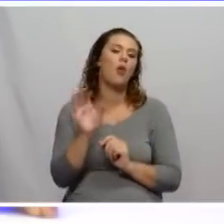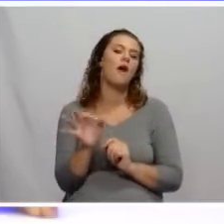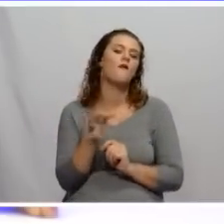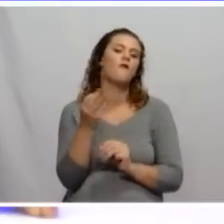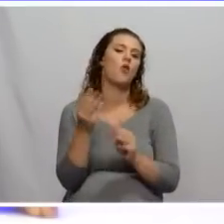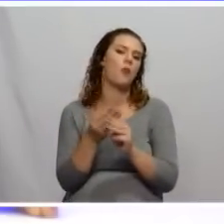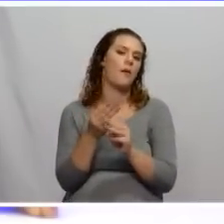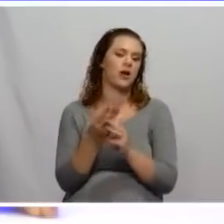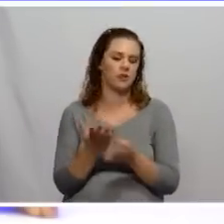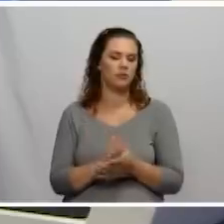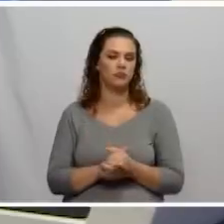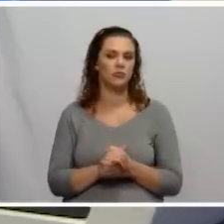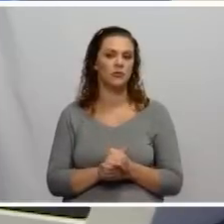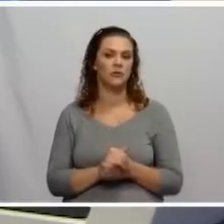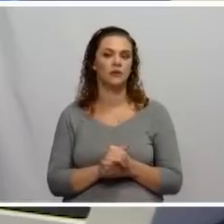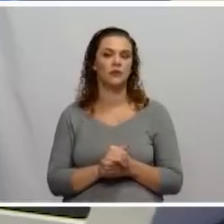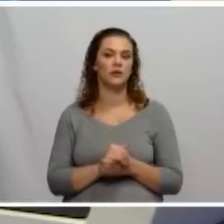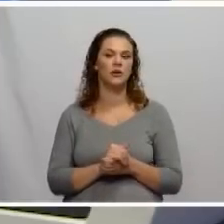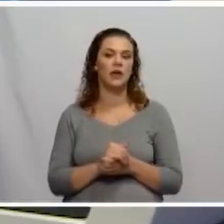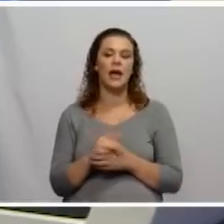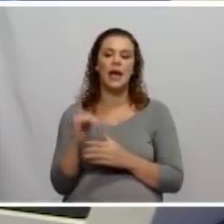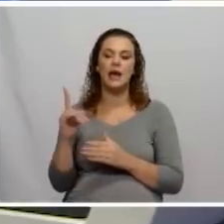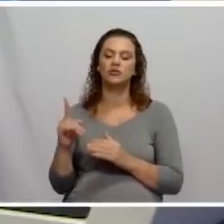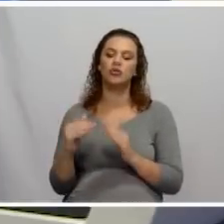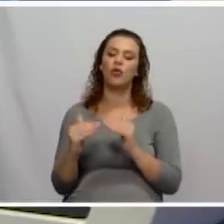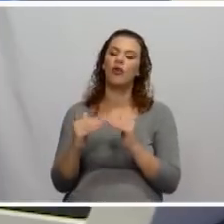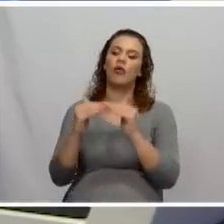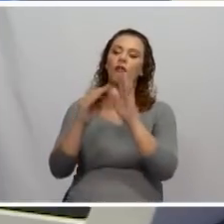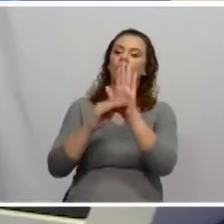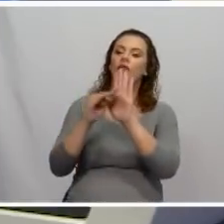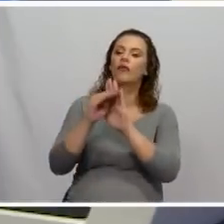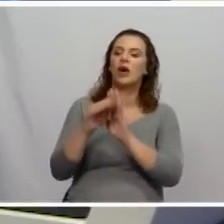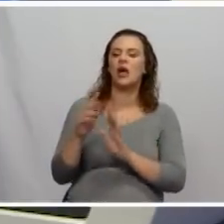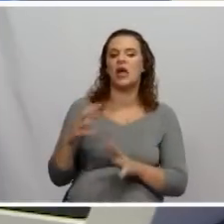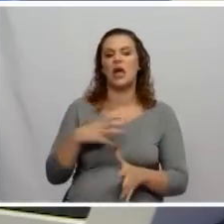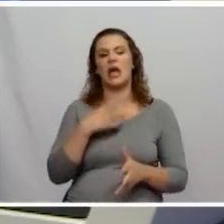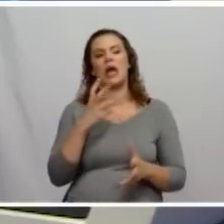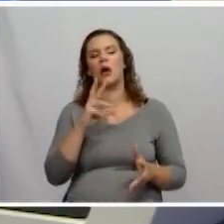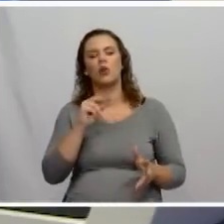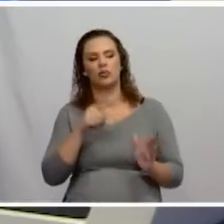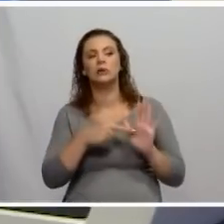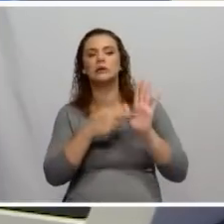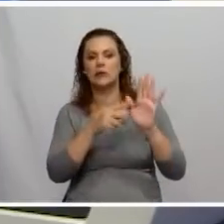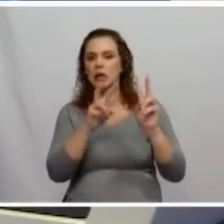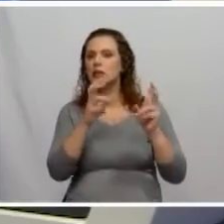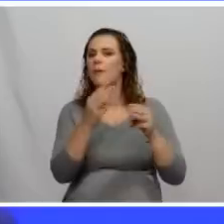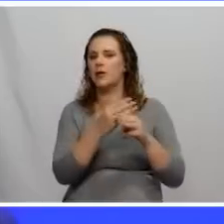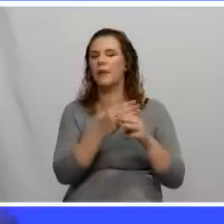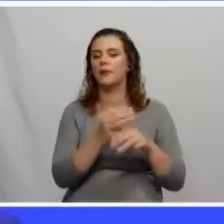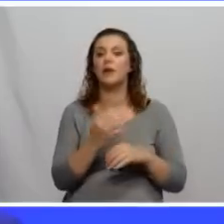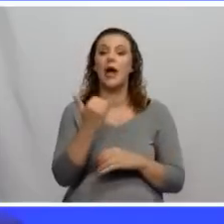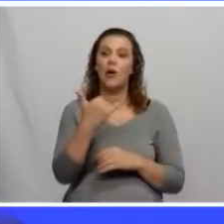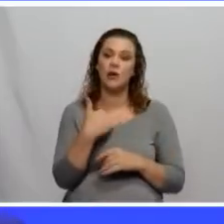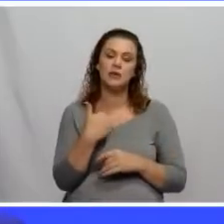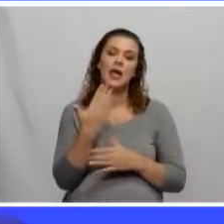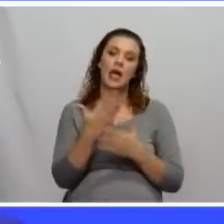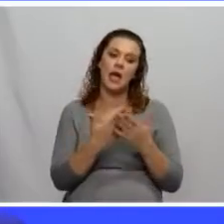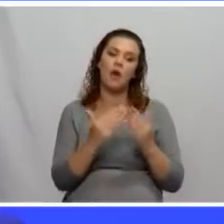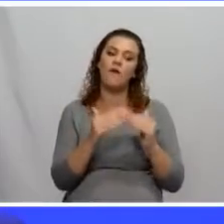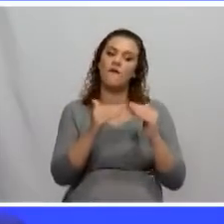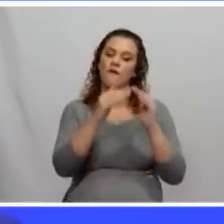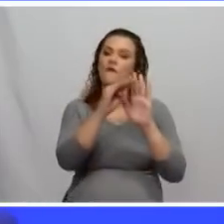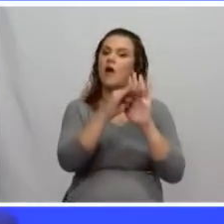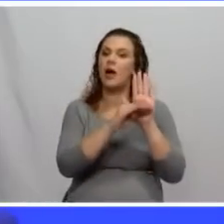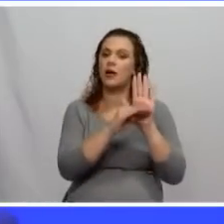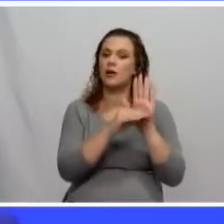fórmula aquello de que el ranking es un es un capricho no refleja al final es una fórmula matemática sí Y además Ahora tiene algo el ranking